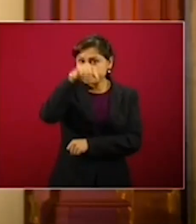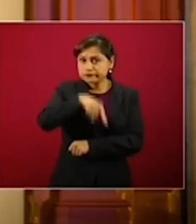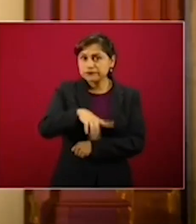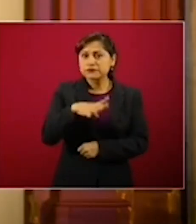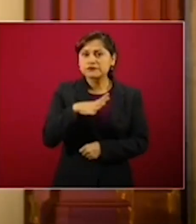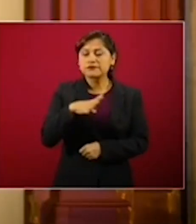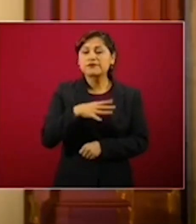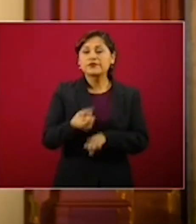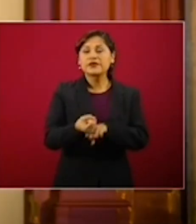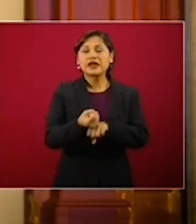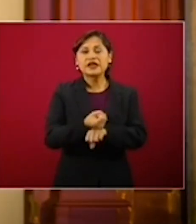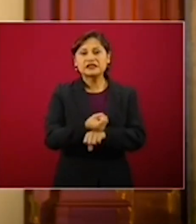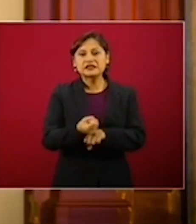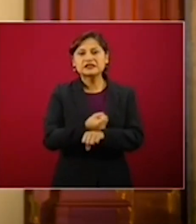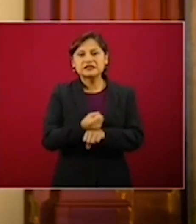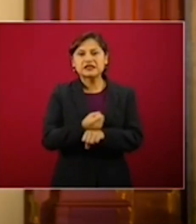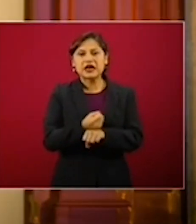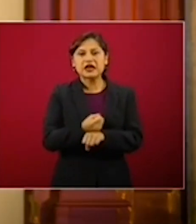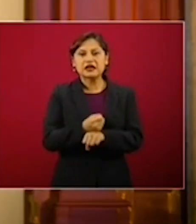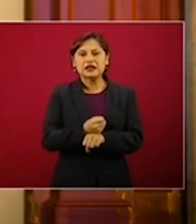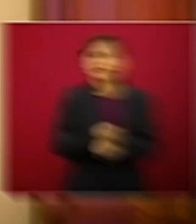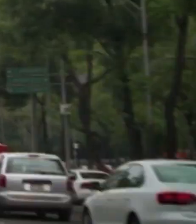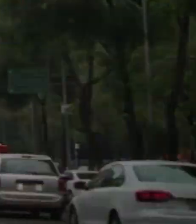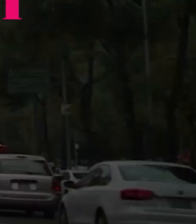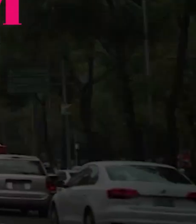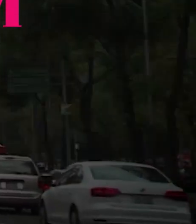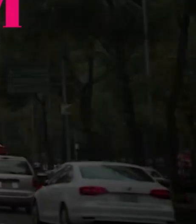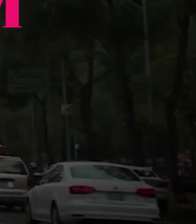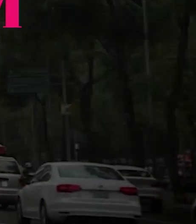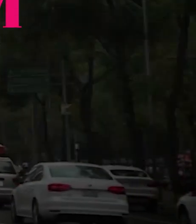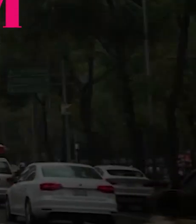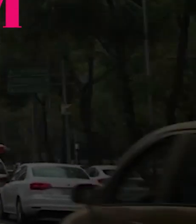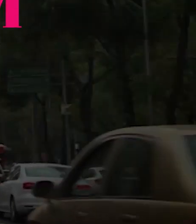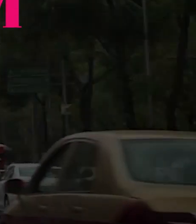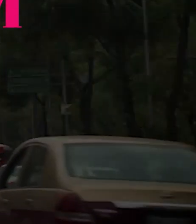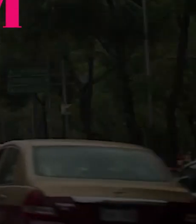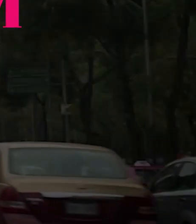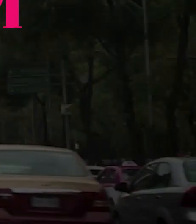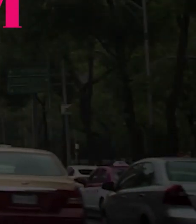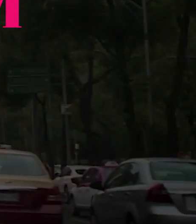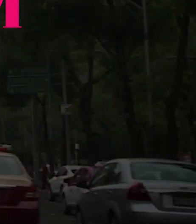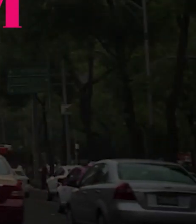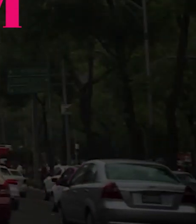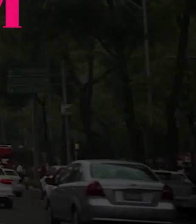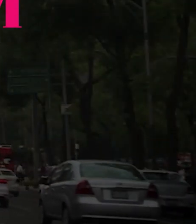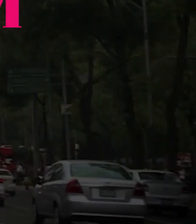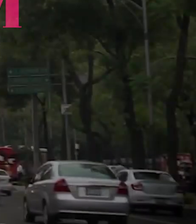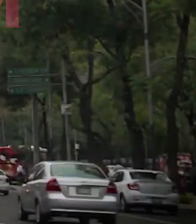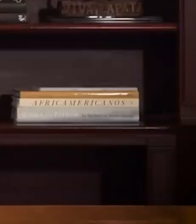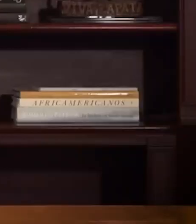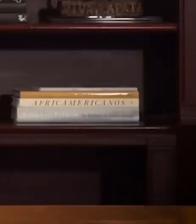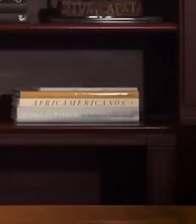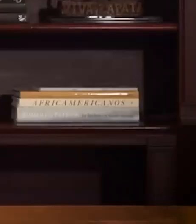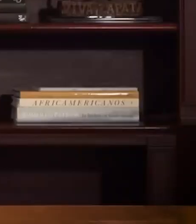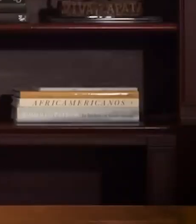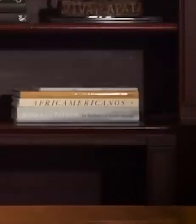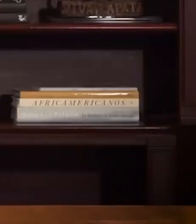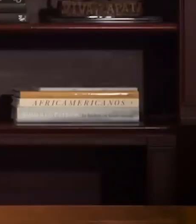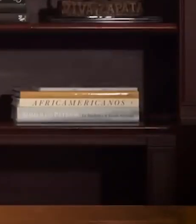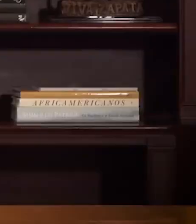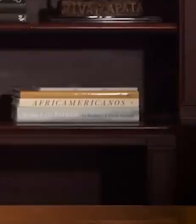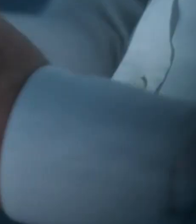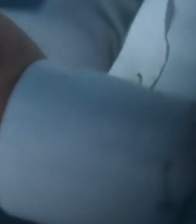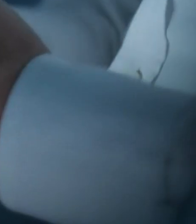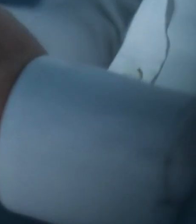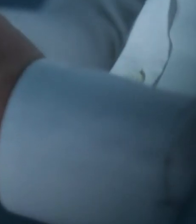Ramírez, quienes lo acompañaban en la mañanera. 12 horas más tarde, a las 7.05 pm, el presidente López